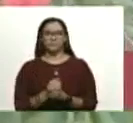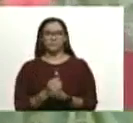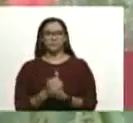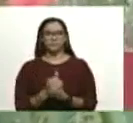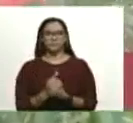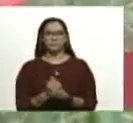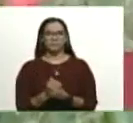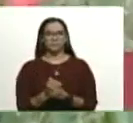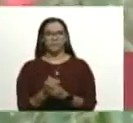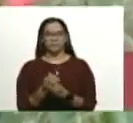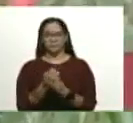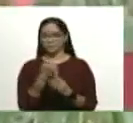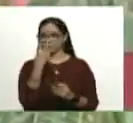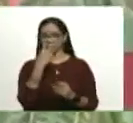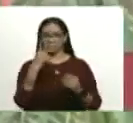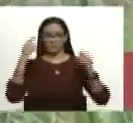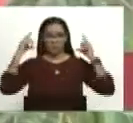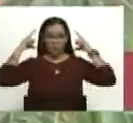orejas.